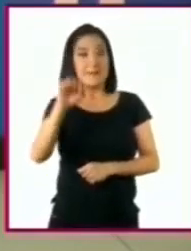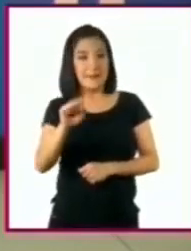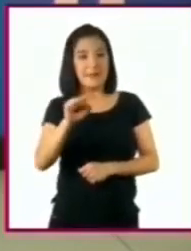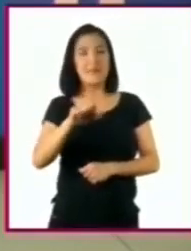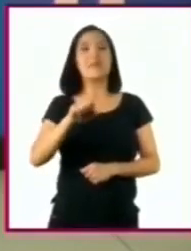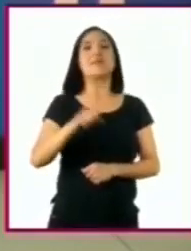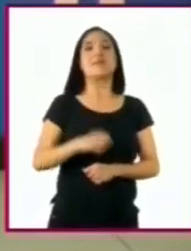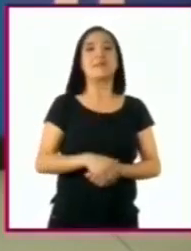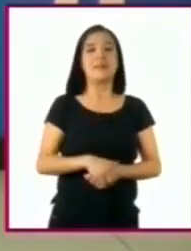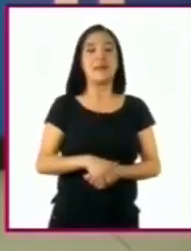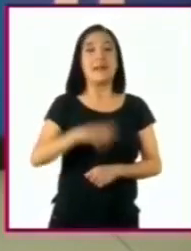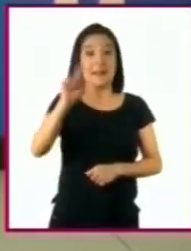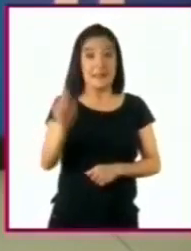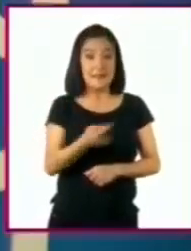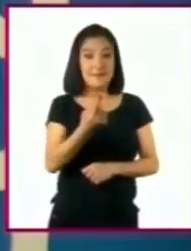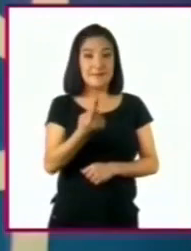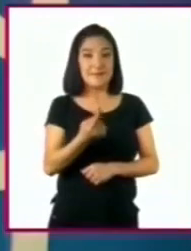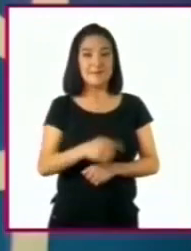PQRS es...